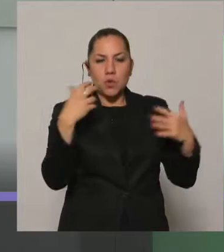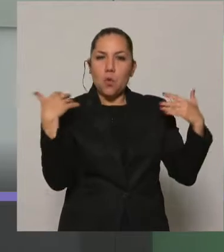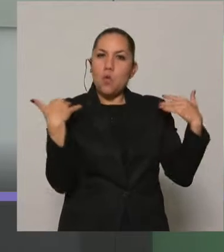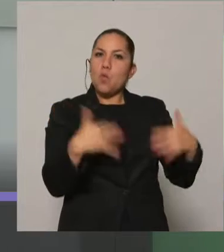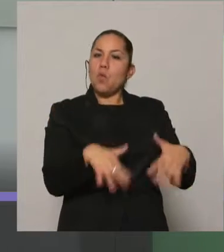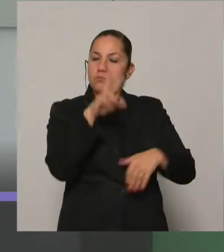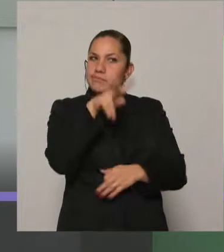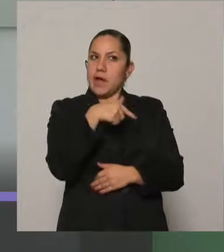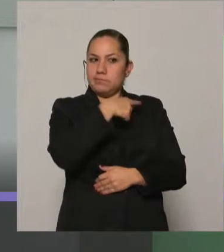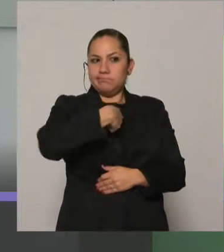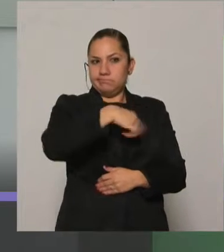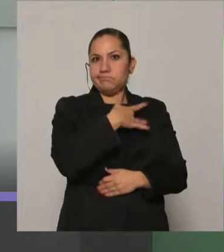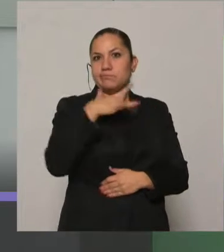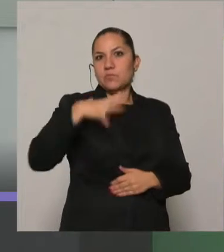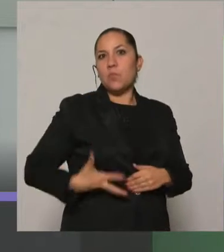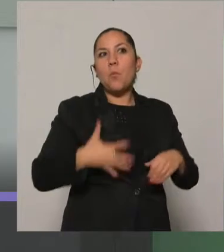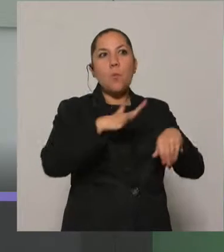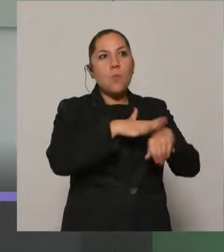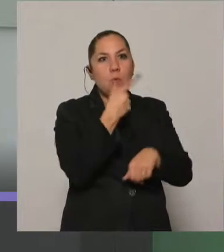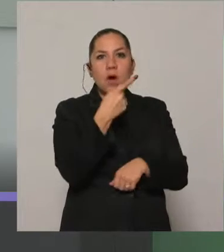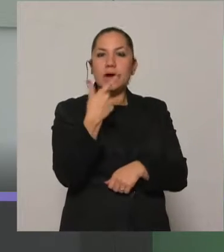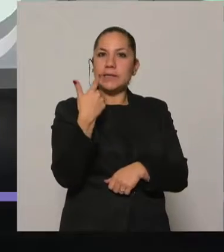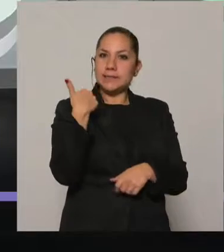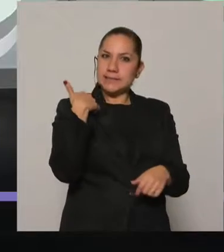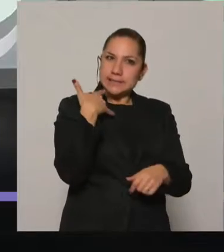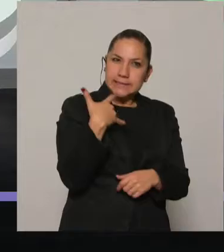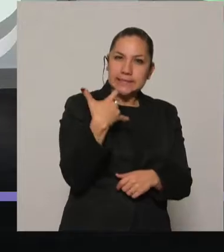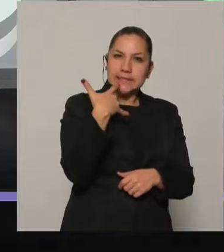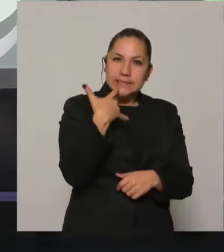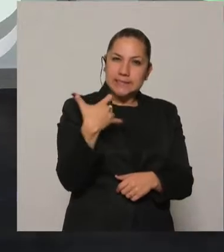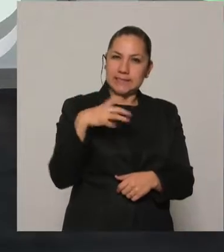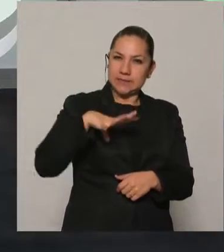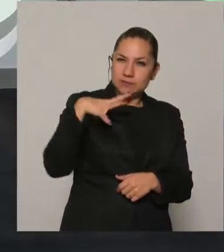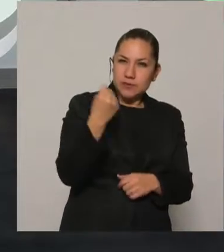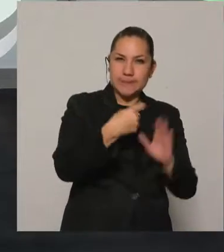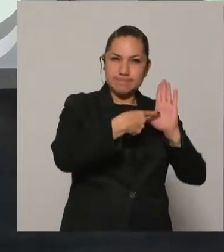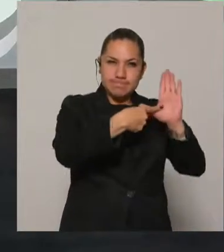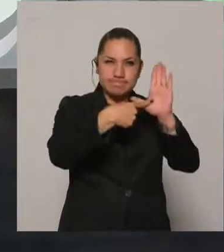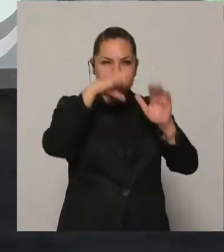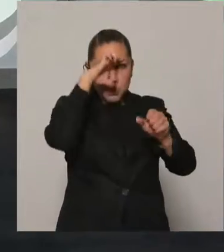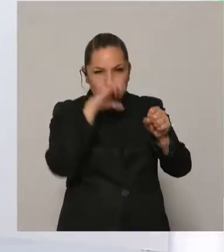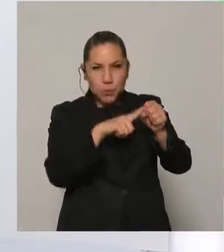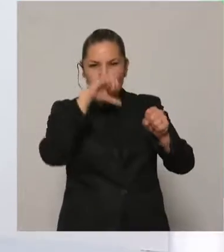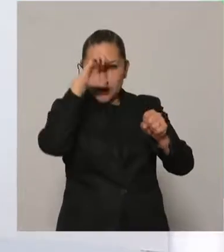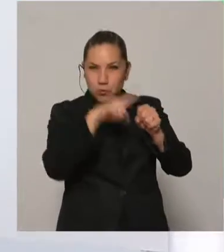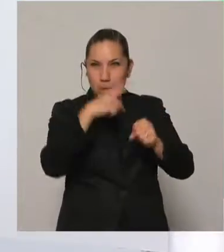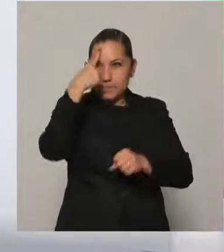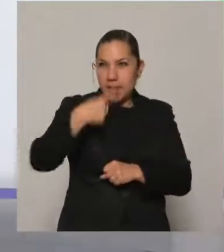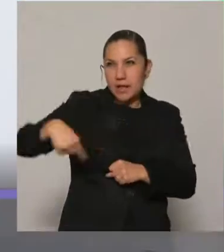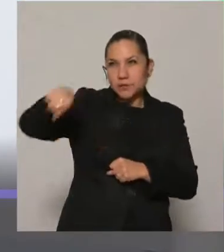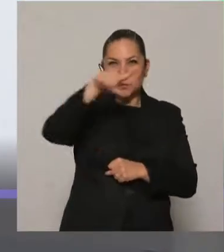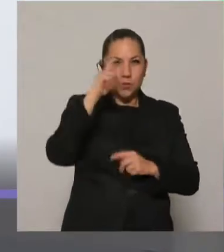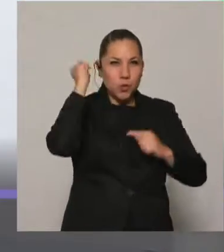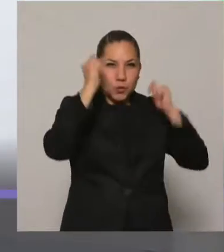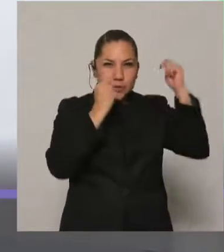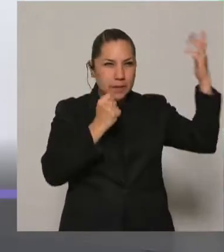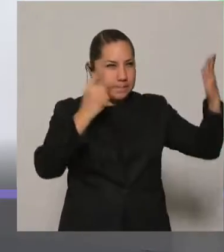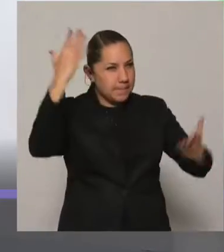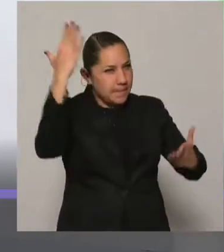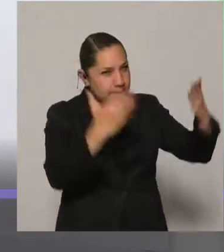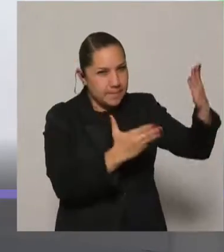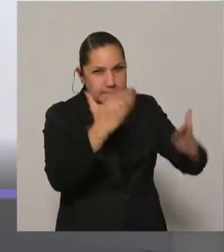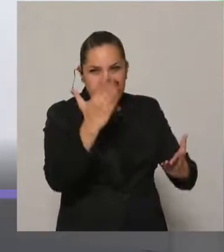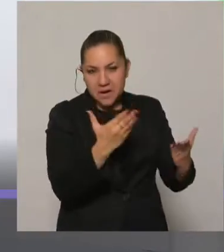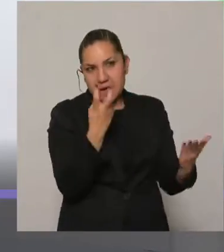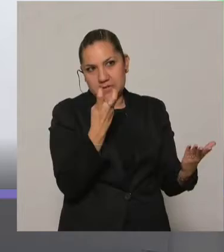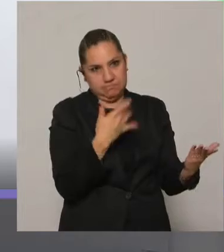se ha hecho y está dando resultados. Turismo cultural, esa es la clave. Excelente. Bueno, además la capital de la cultura, ¿no? Que ya se está promoviendo